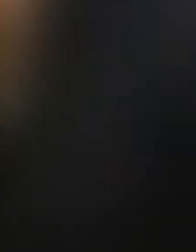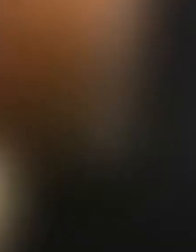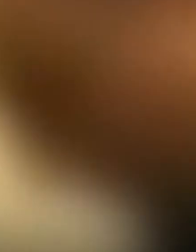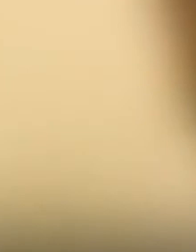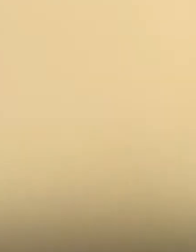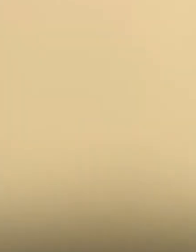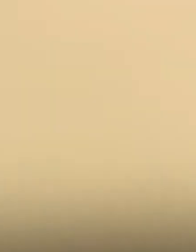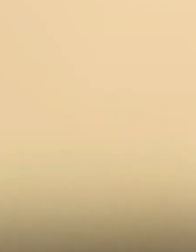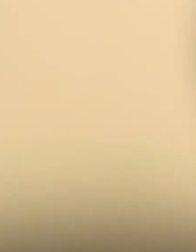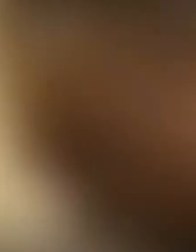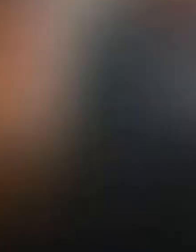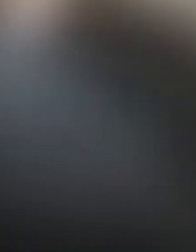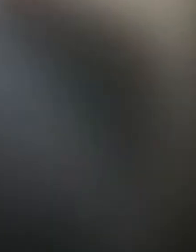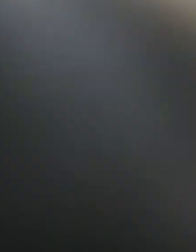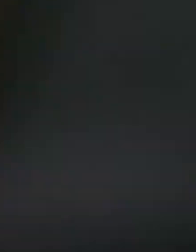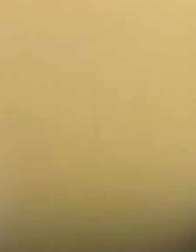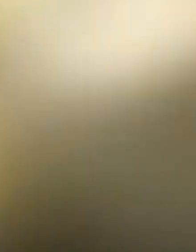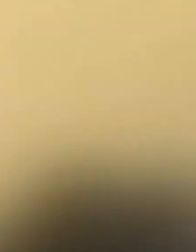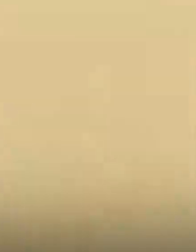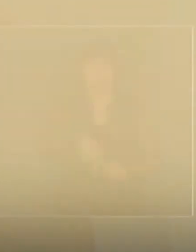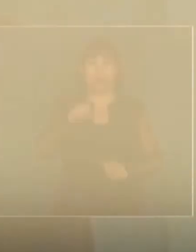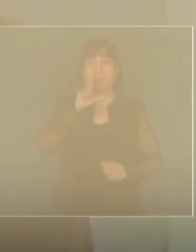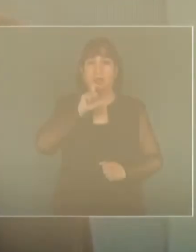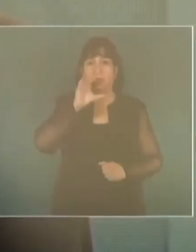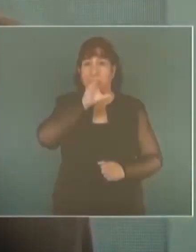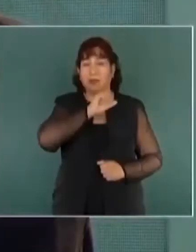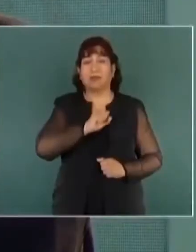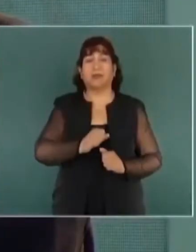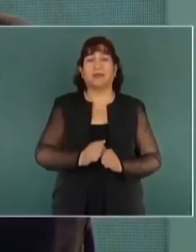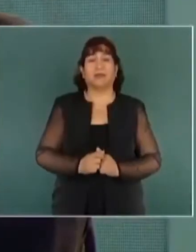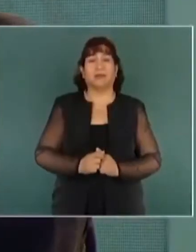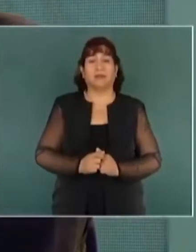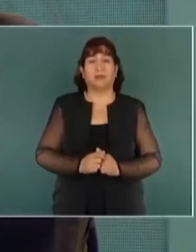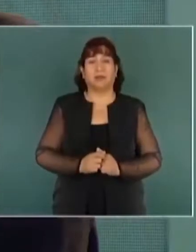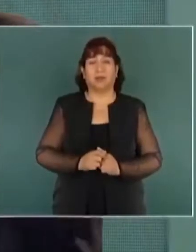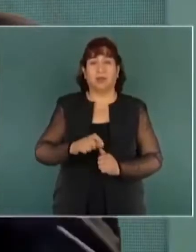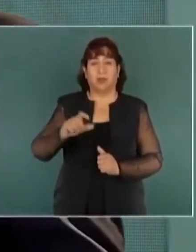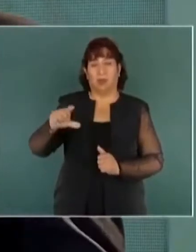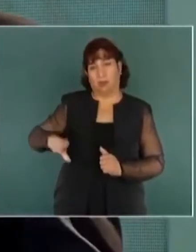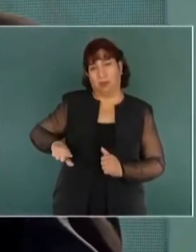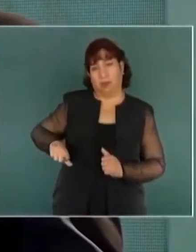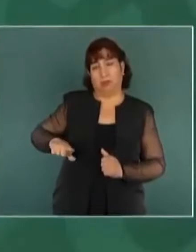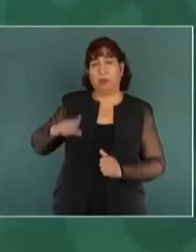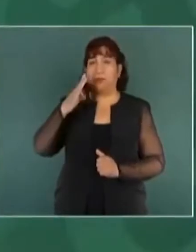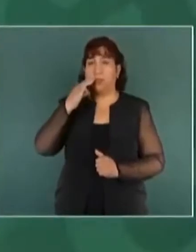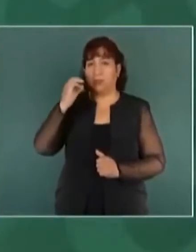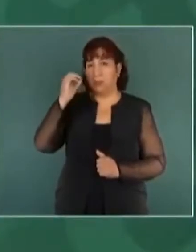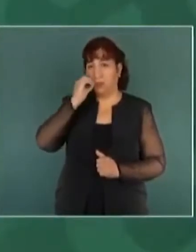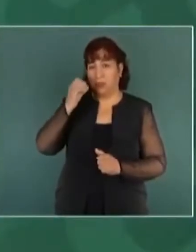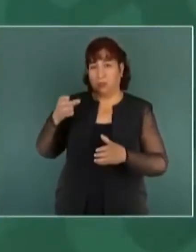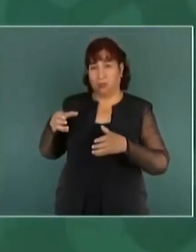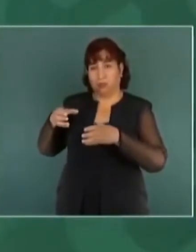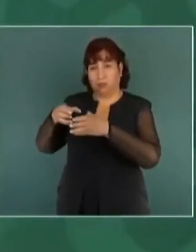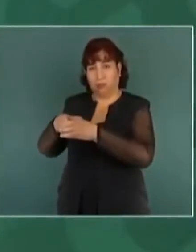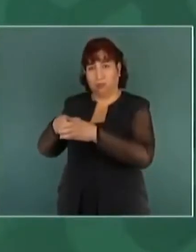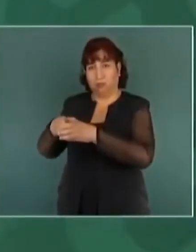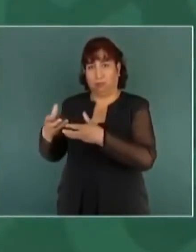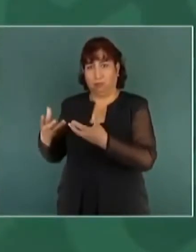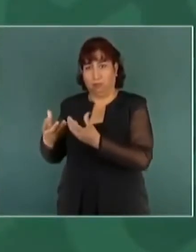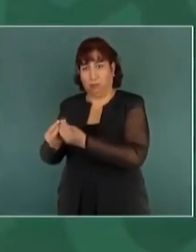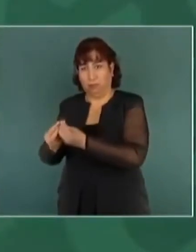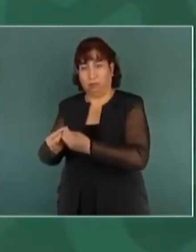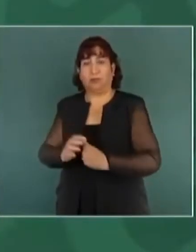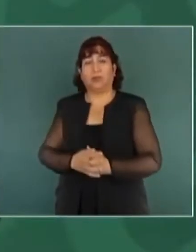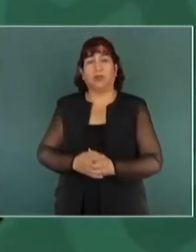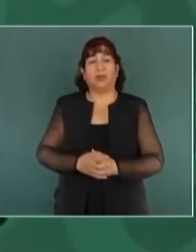Sin duda, es extorsión, es mordidas para obtener de manera ilícita recursos públicos, es corrupción. Mientras que en el otro caso, el de su hermano con